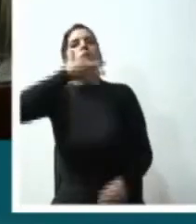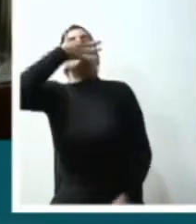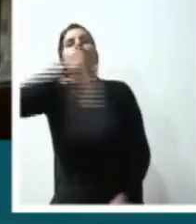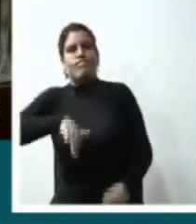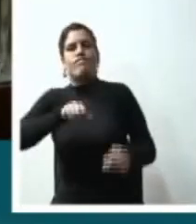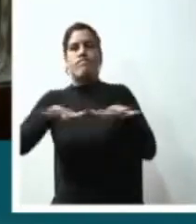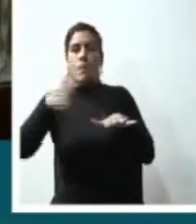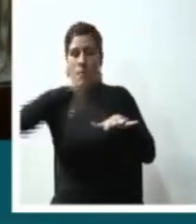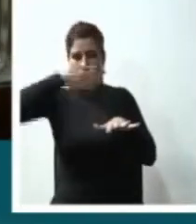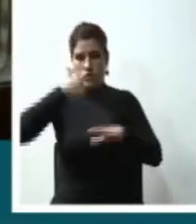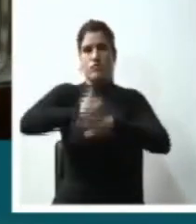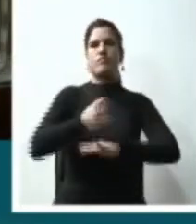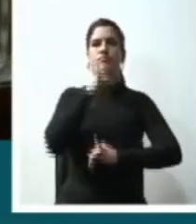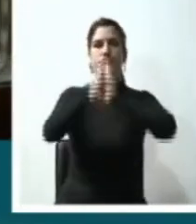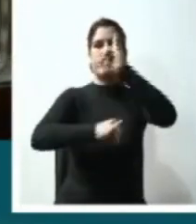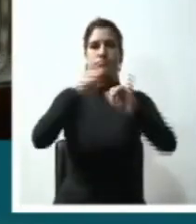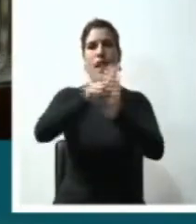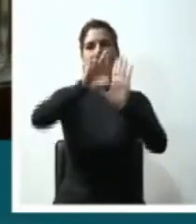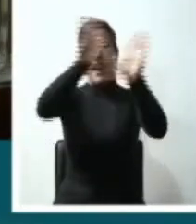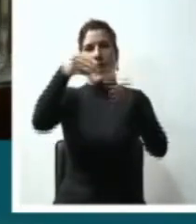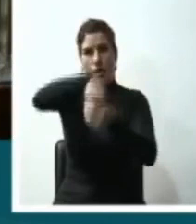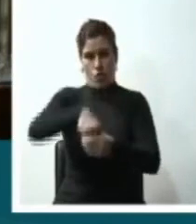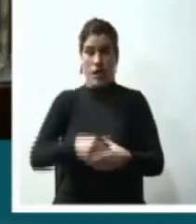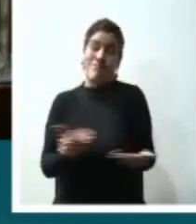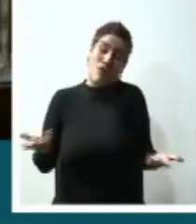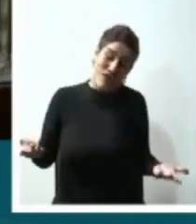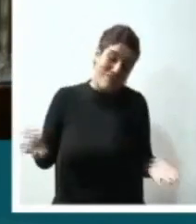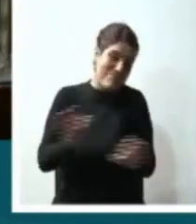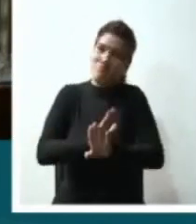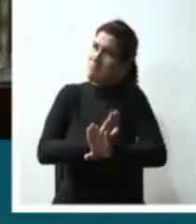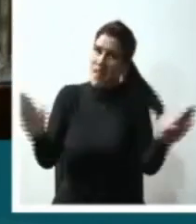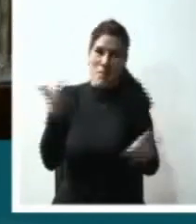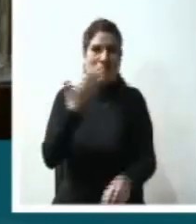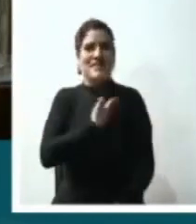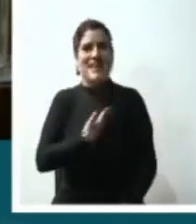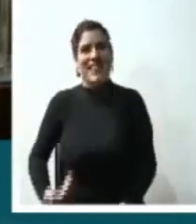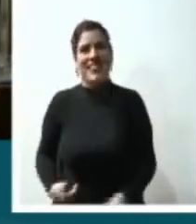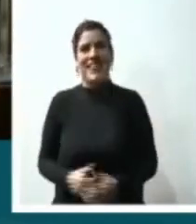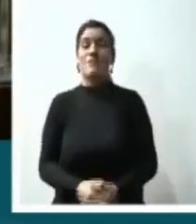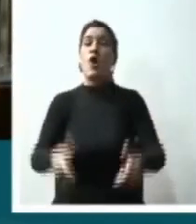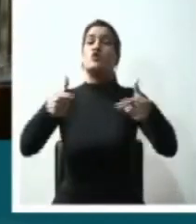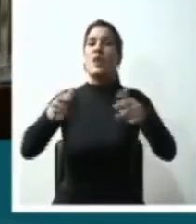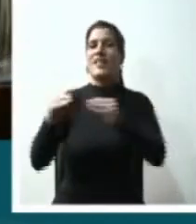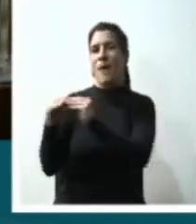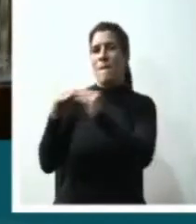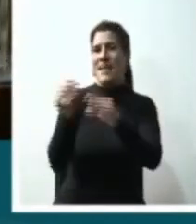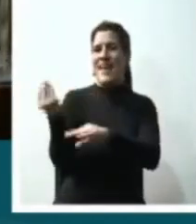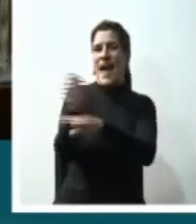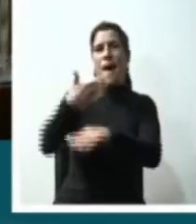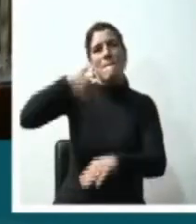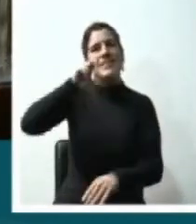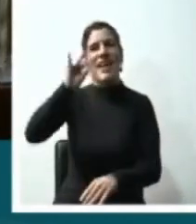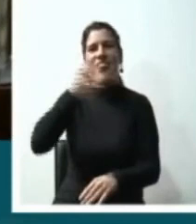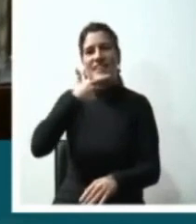lo que tenemos que expresar acá en la legislatura. Así que nada más, señor presidente. Suerte a la compañera Mercedes de